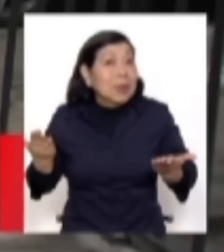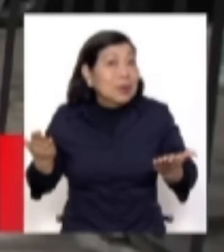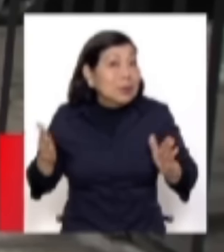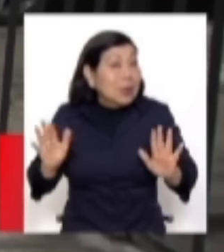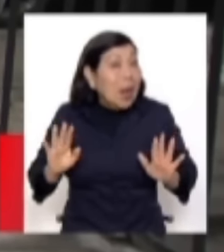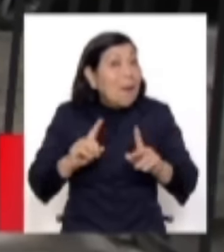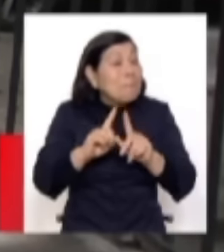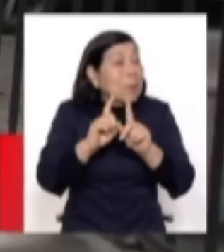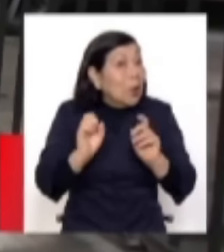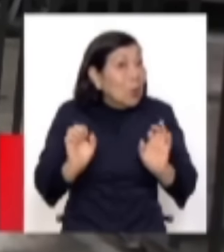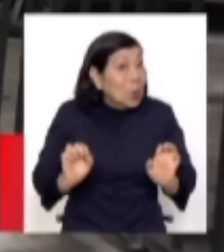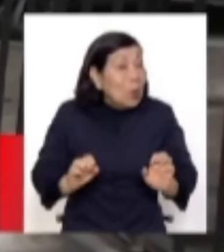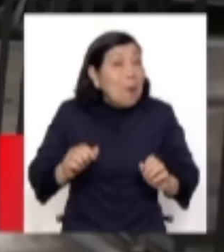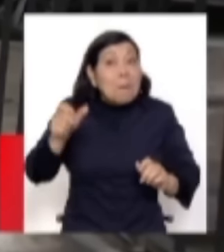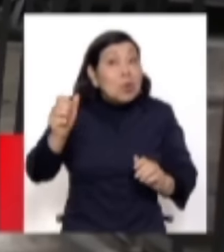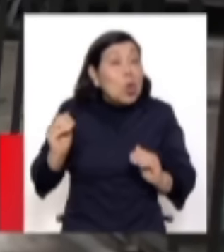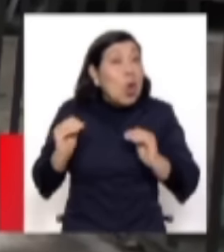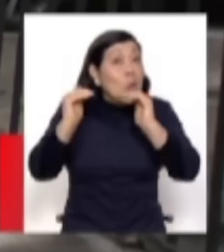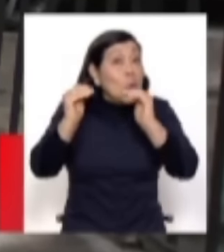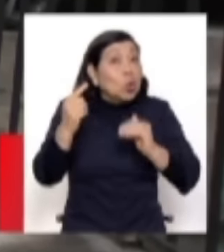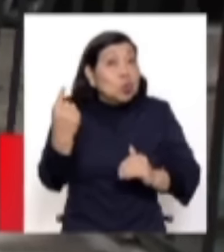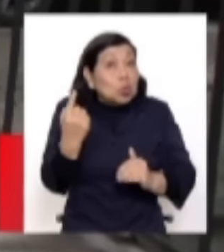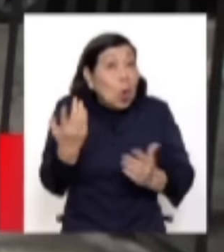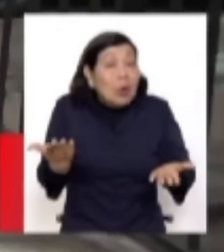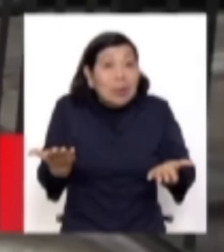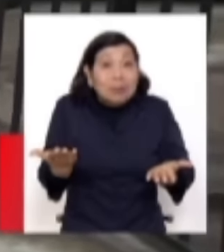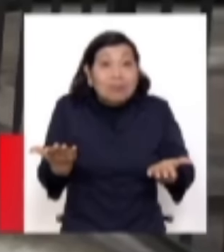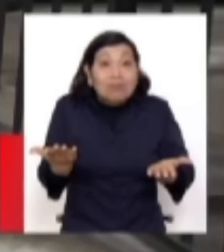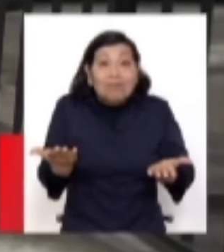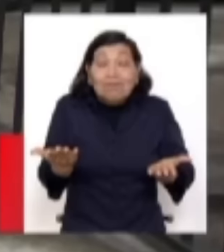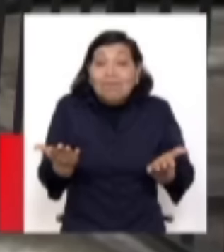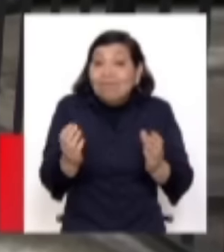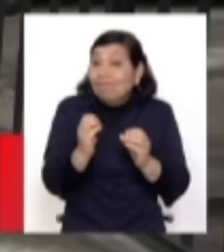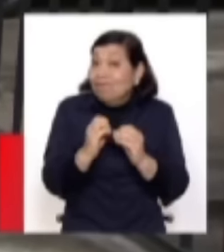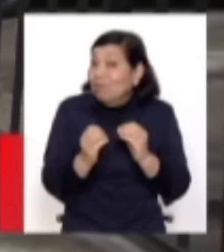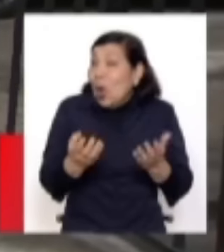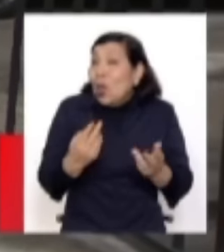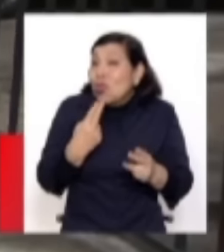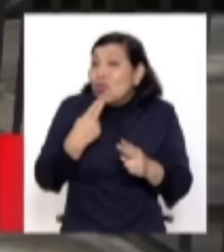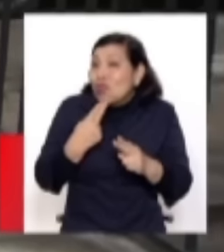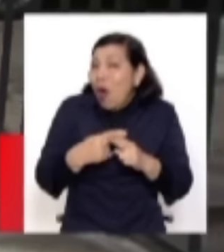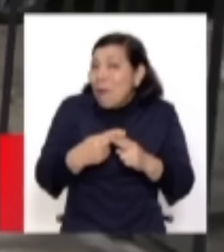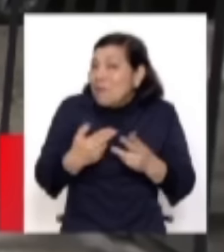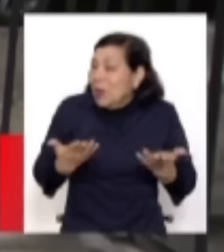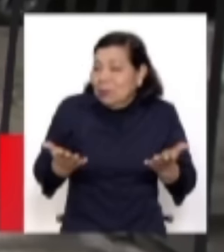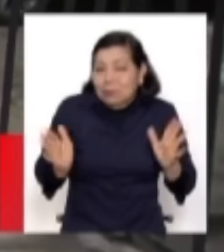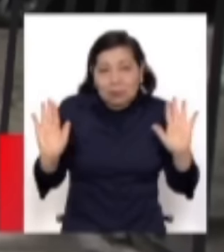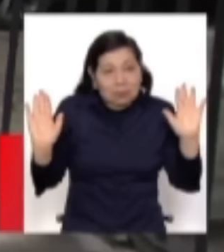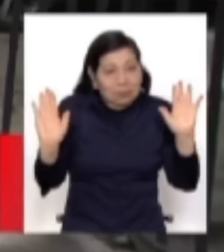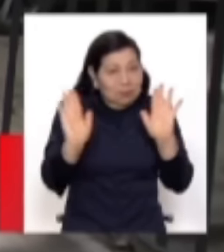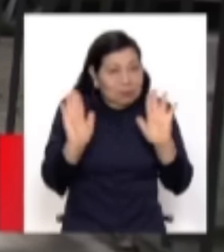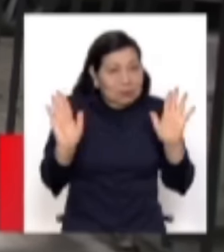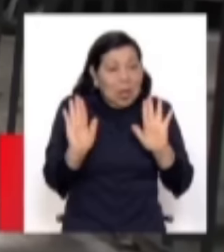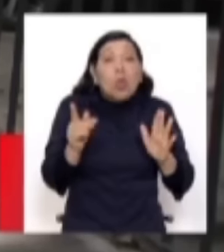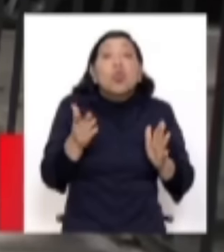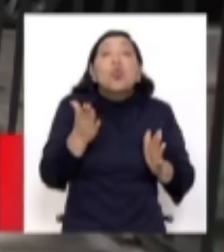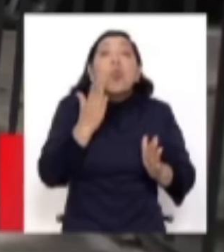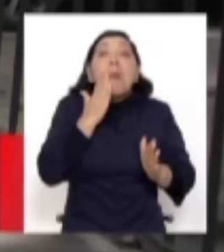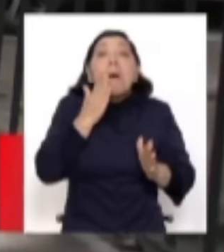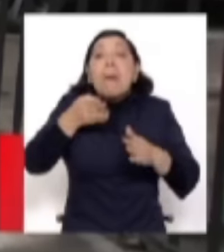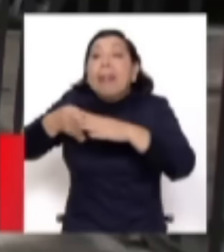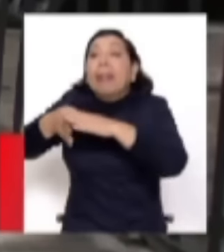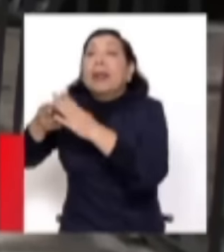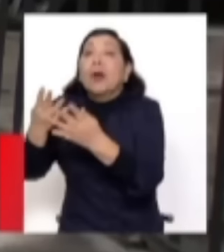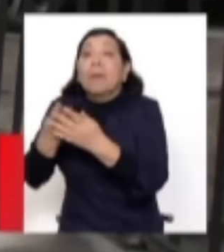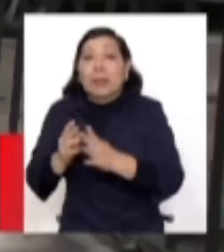algo que haya preguntado si hay un adulto o está solo, ¿no? Un regla. Sus datos, su nombre y todo, ya usted. No, solamente le dijo tu mamá está en la